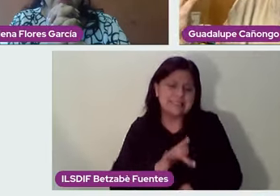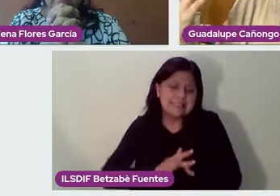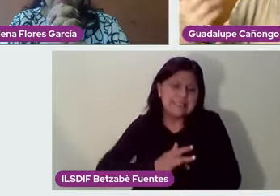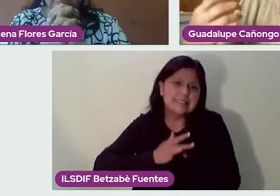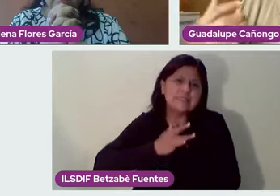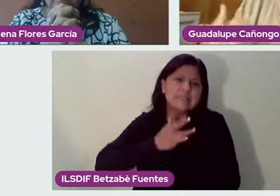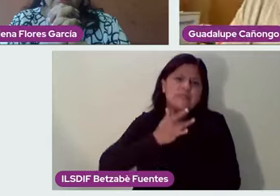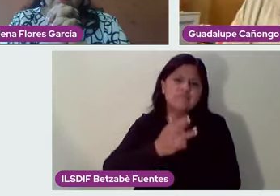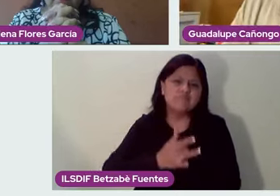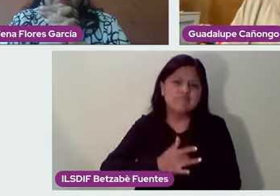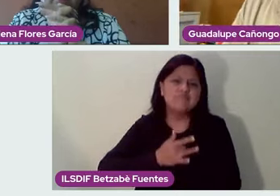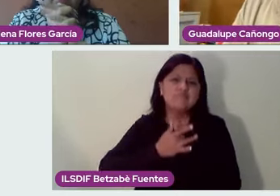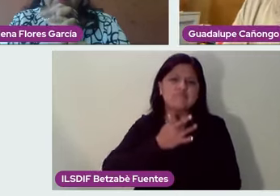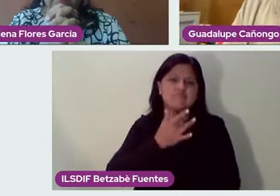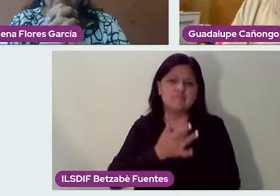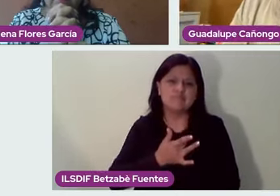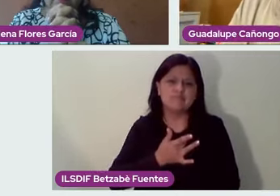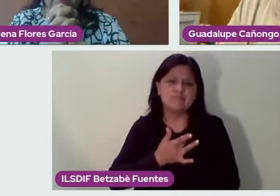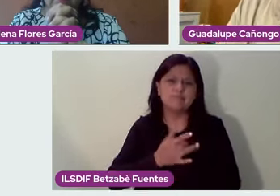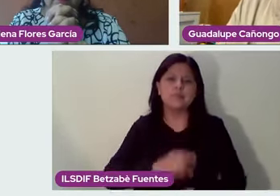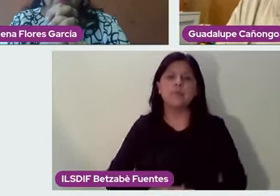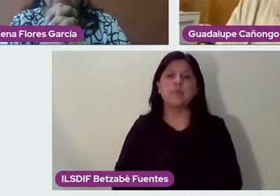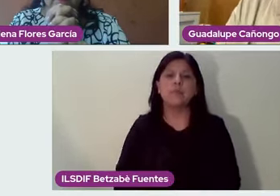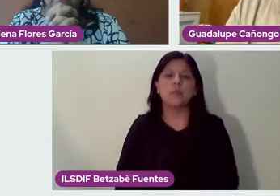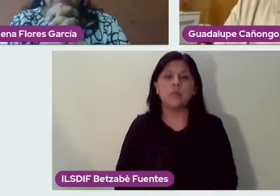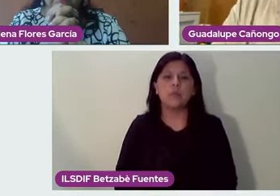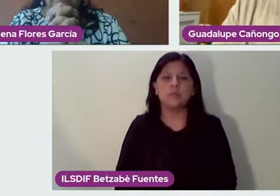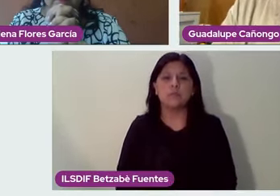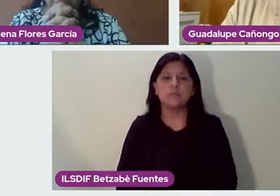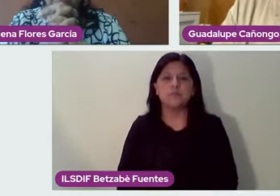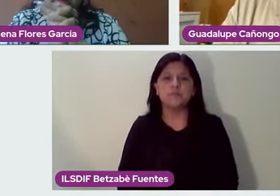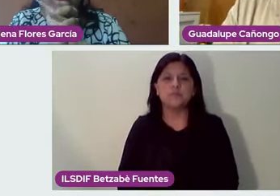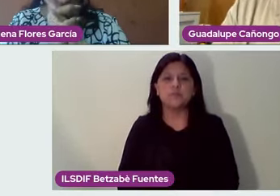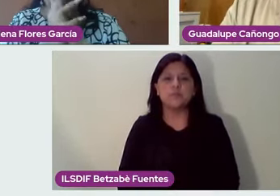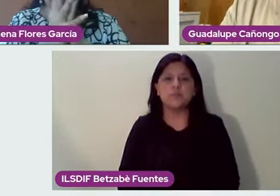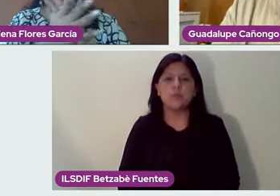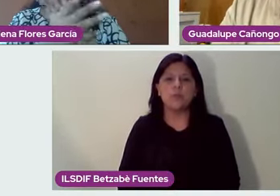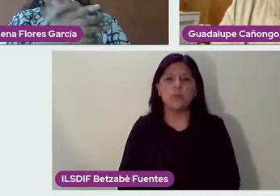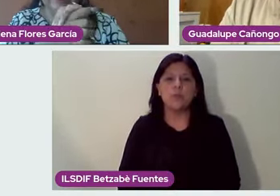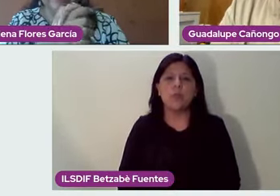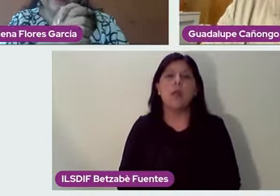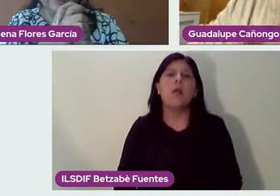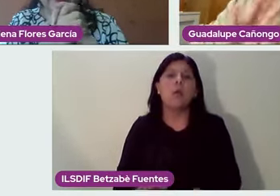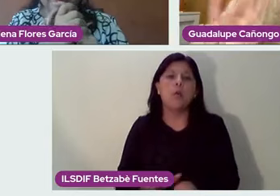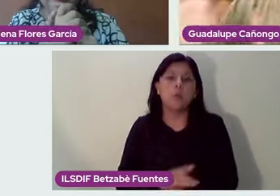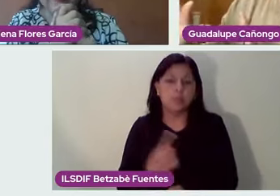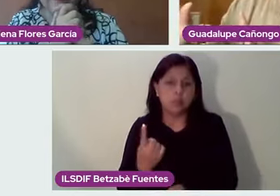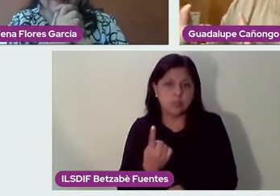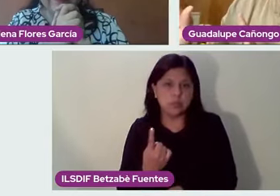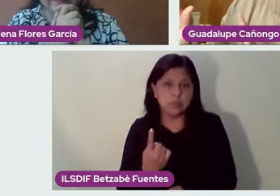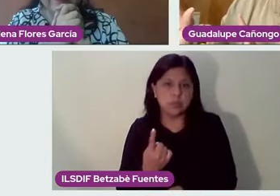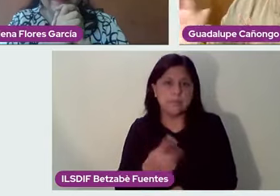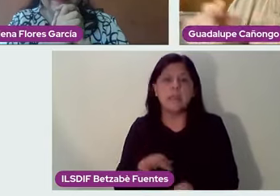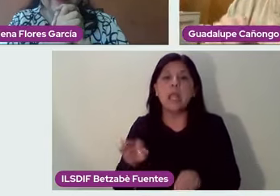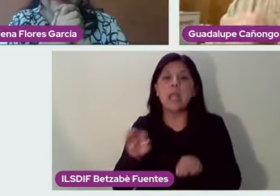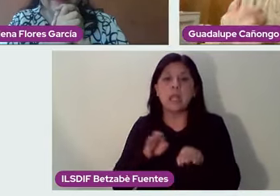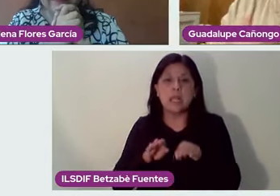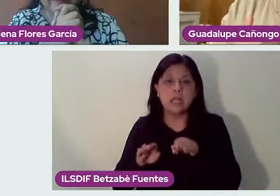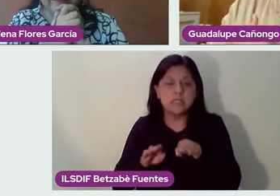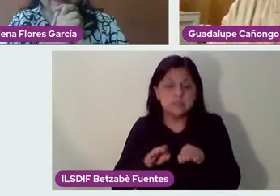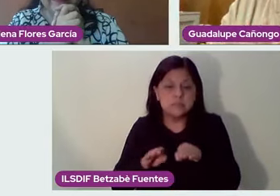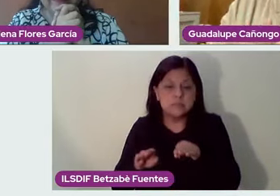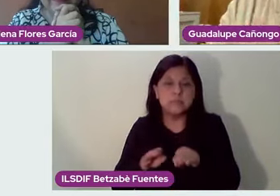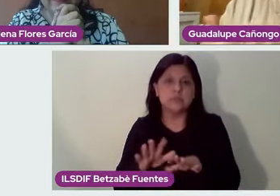Porque, por ejemplo, en el trabajo intergeneracional, en las familias, ya logramos en muchos espacios,